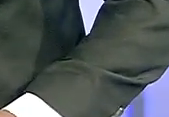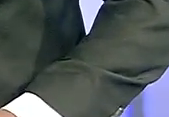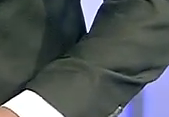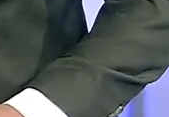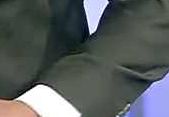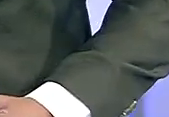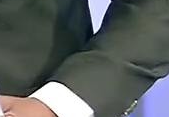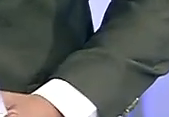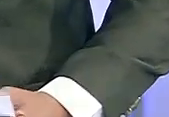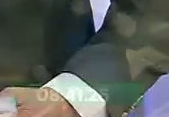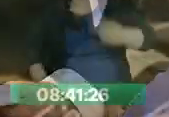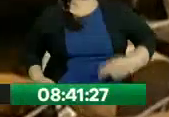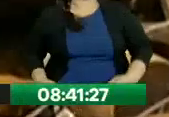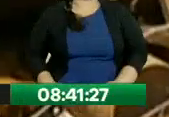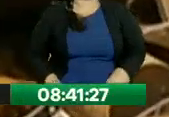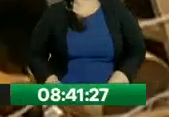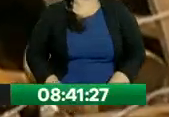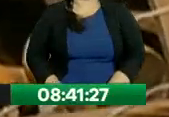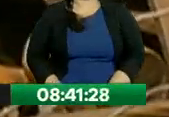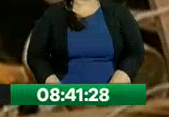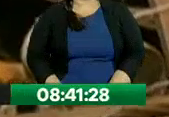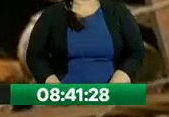detalles. Veamos.